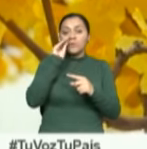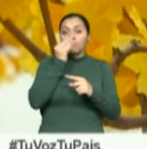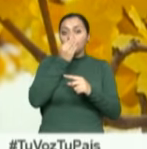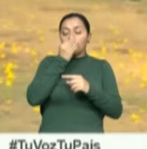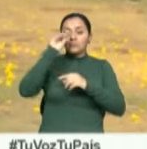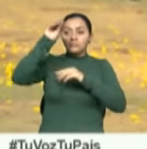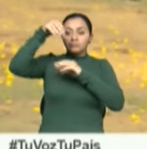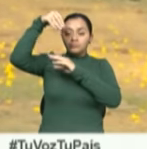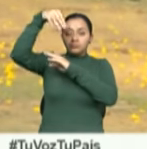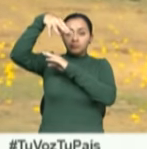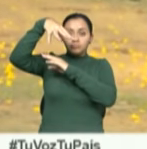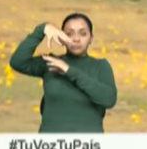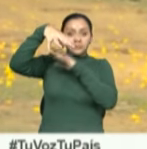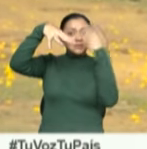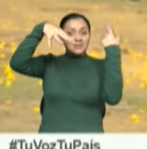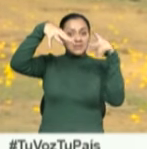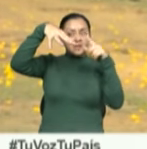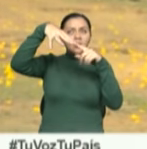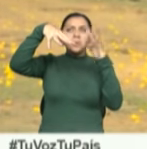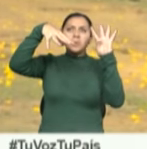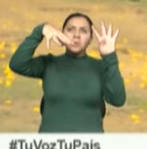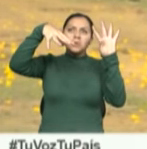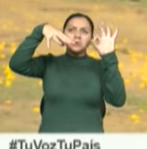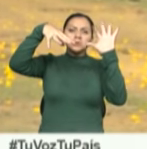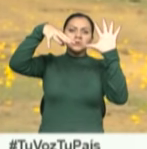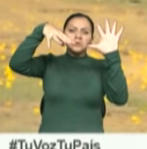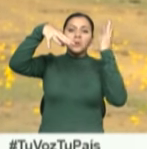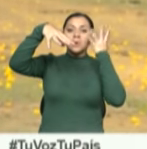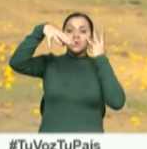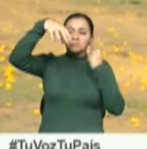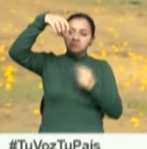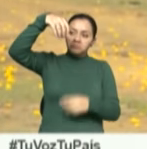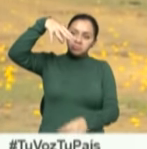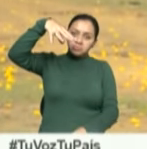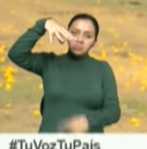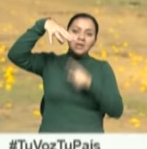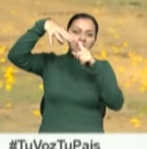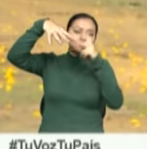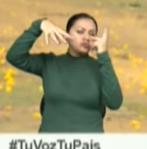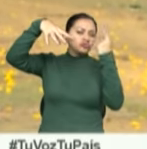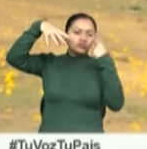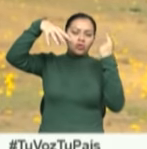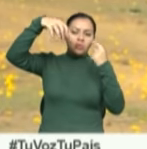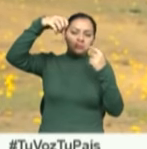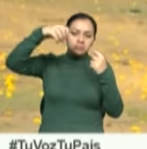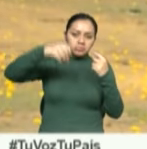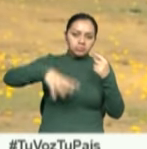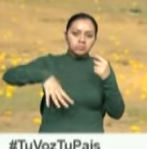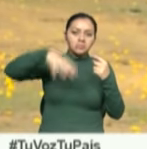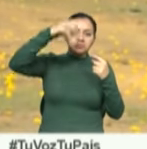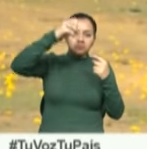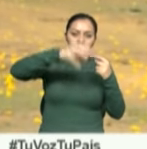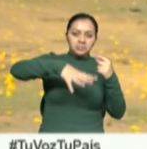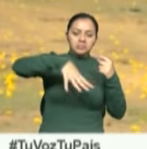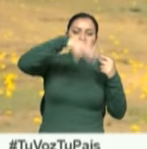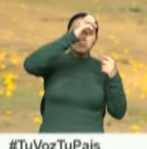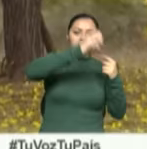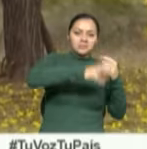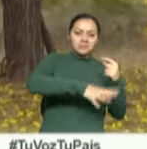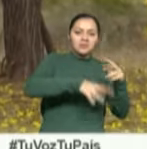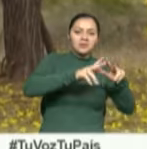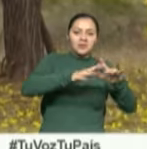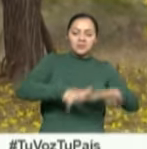totalmente, permanecen alrededor de 4 a 5 días más, que es cuando ya empieza la flor a caer